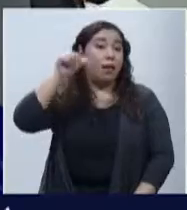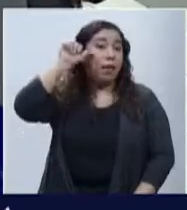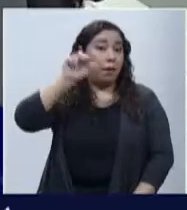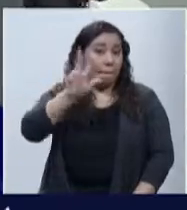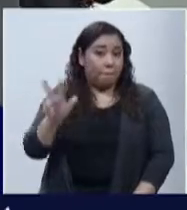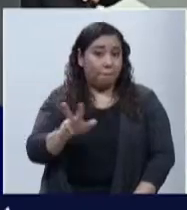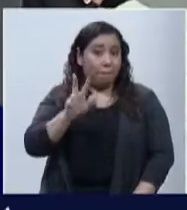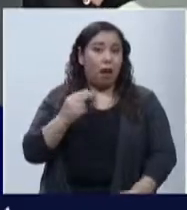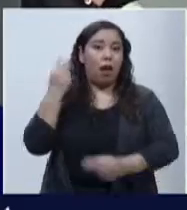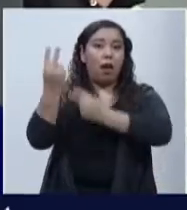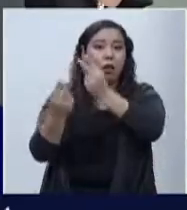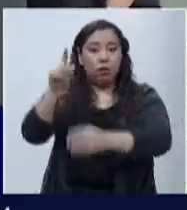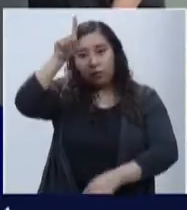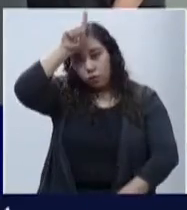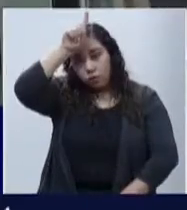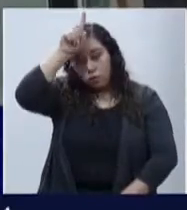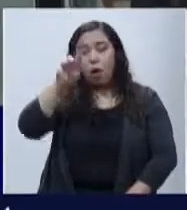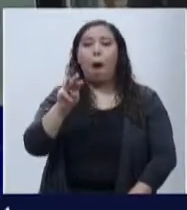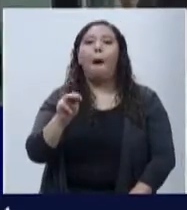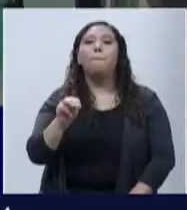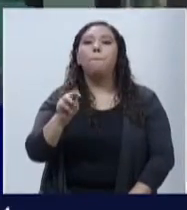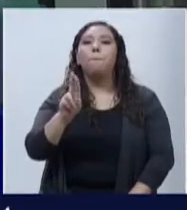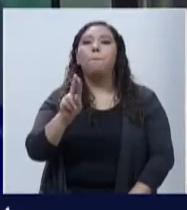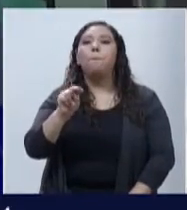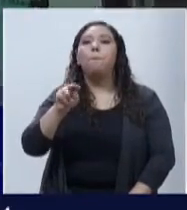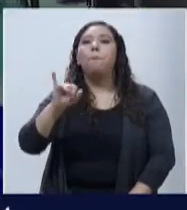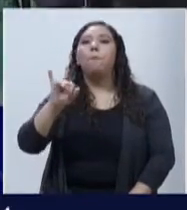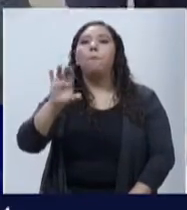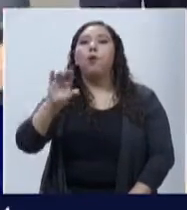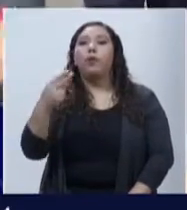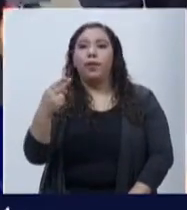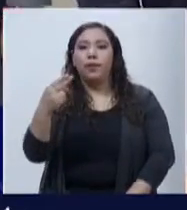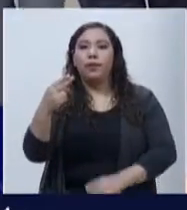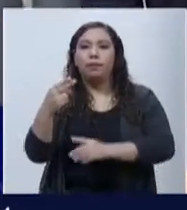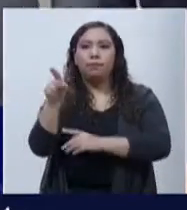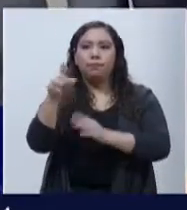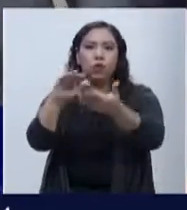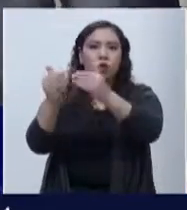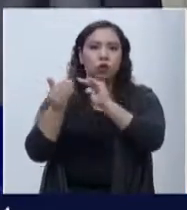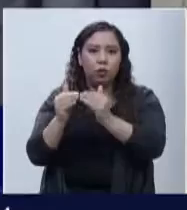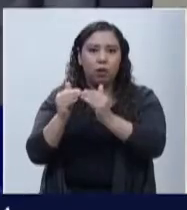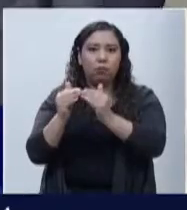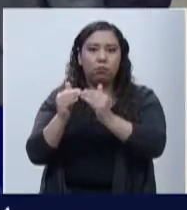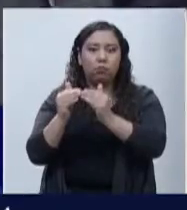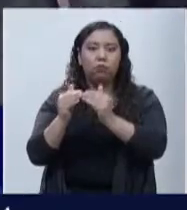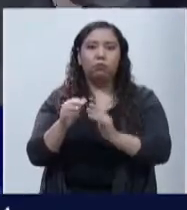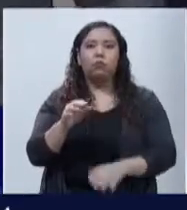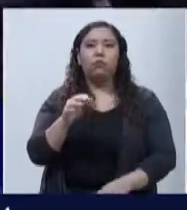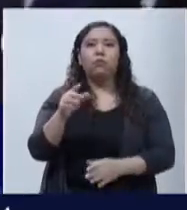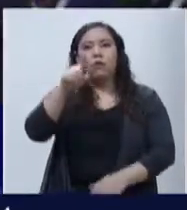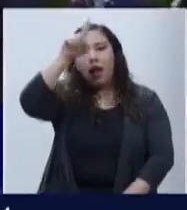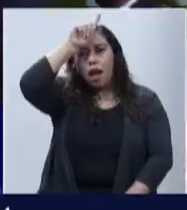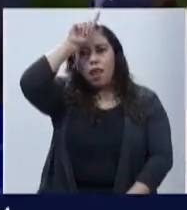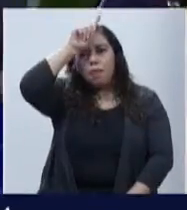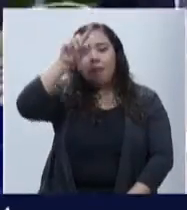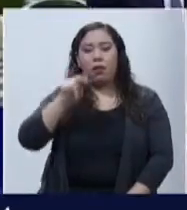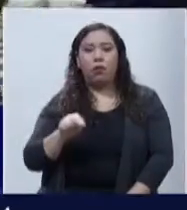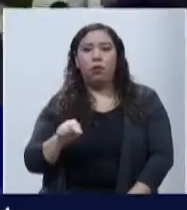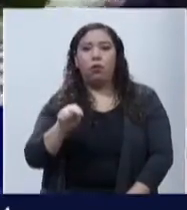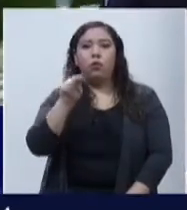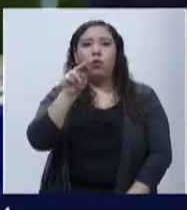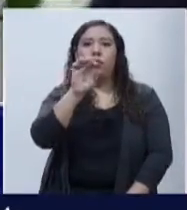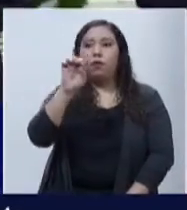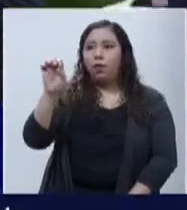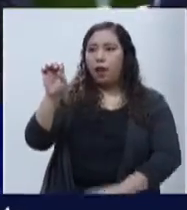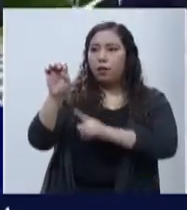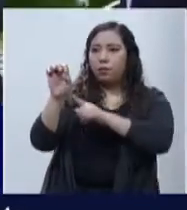al noroeste de alemania donde inició una gira su gira internacional fernando llegó al aeropuerto internacional